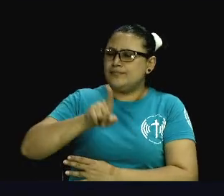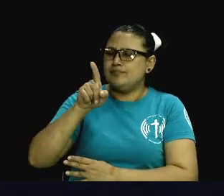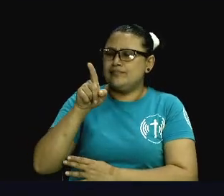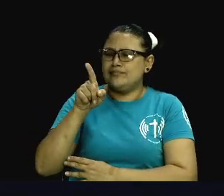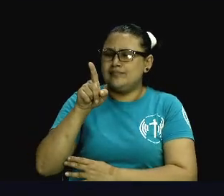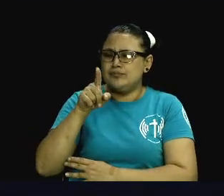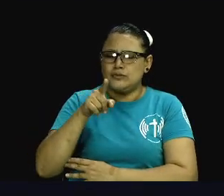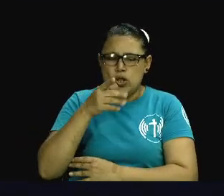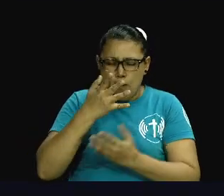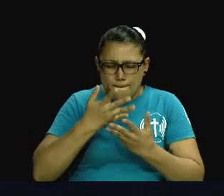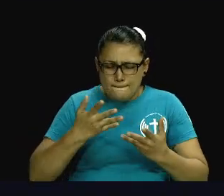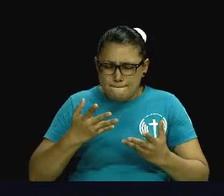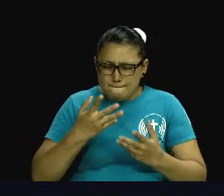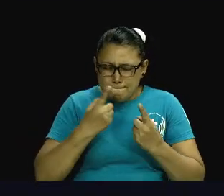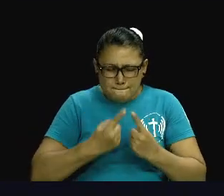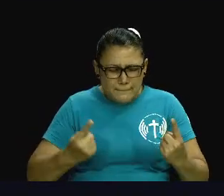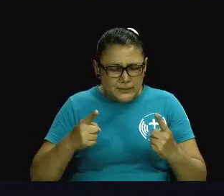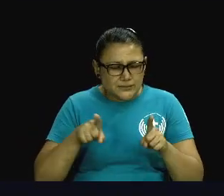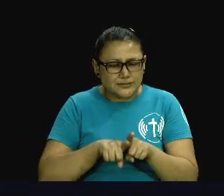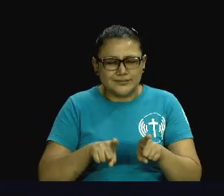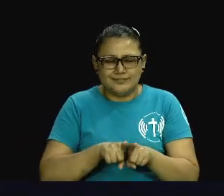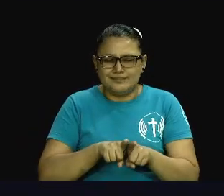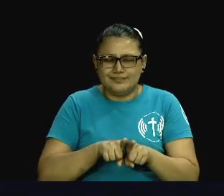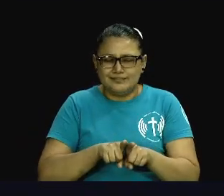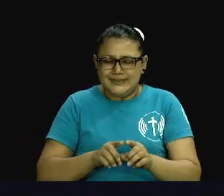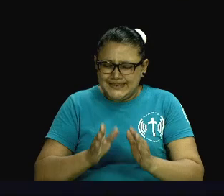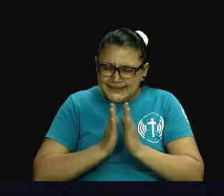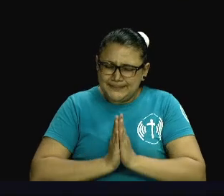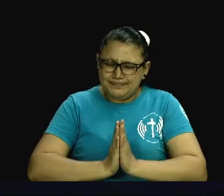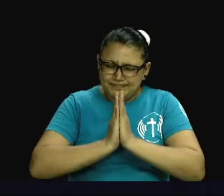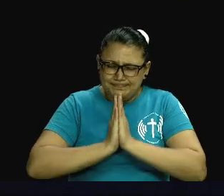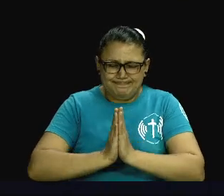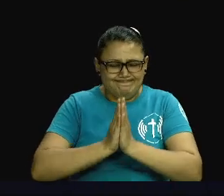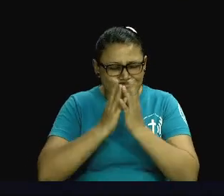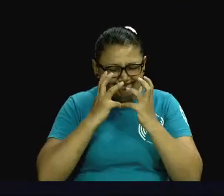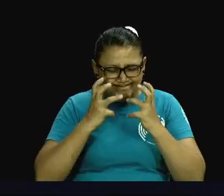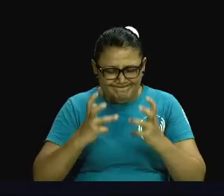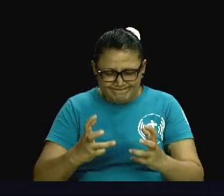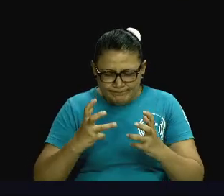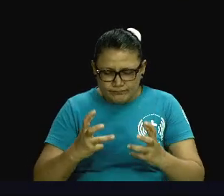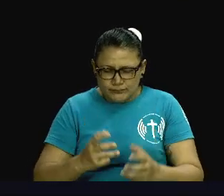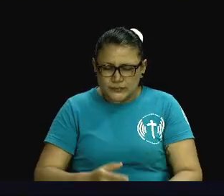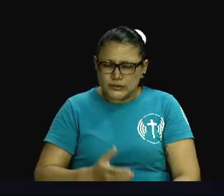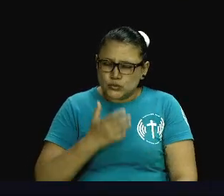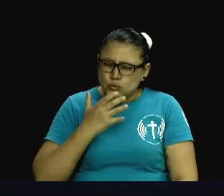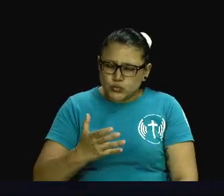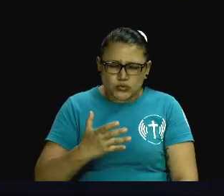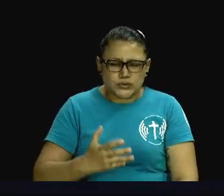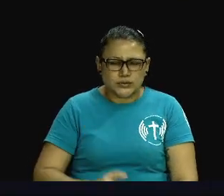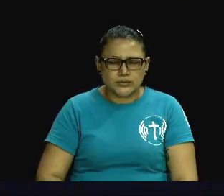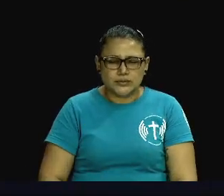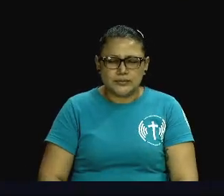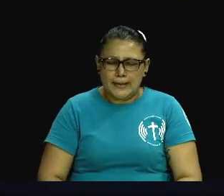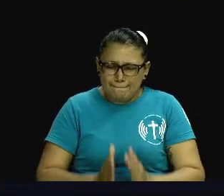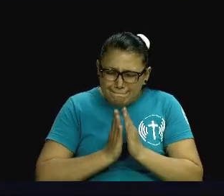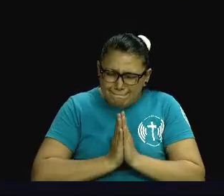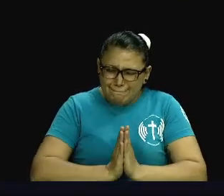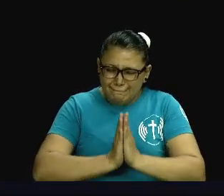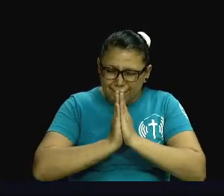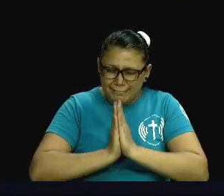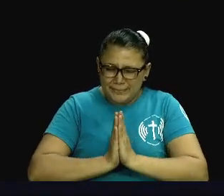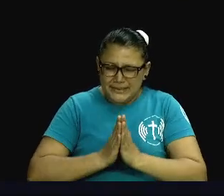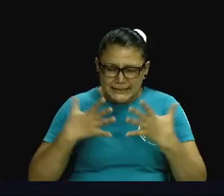tarde ha venido muchos hermanos competiciones grandes sr han venido competiciones de